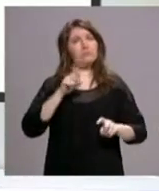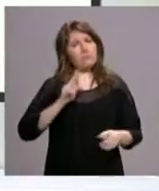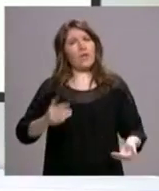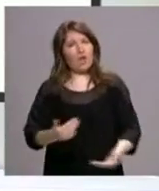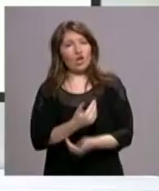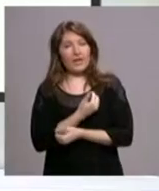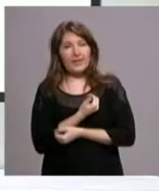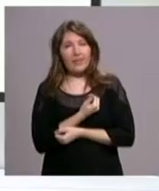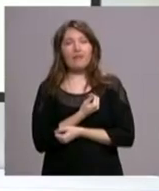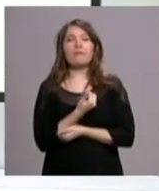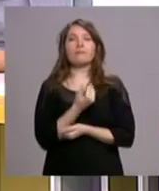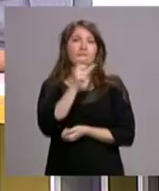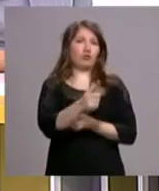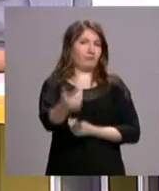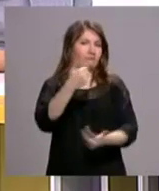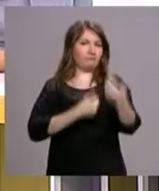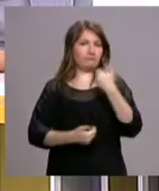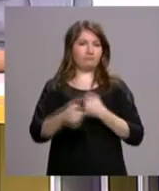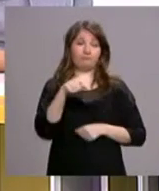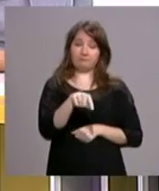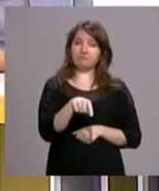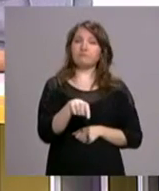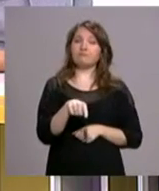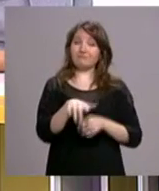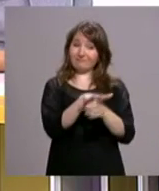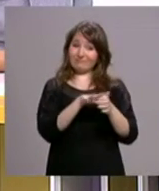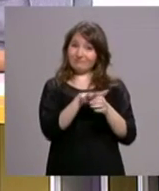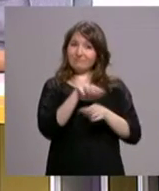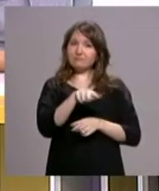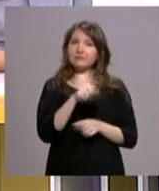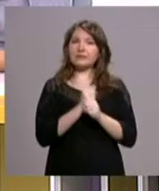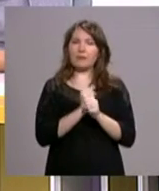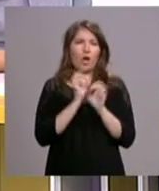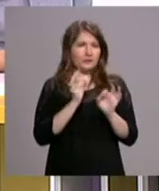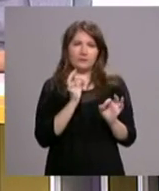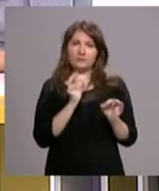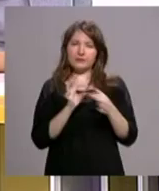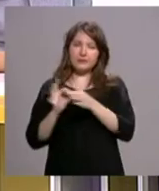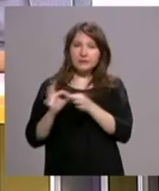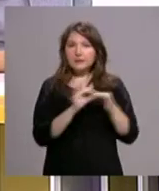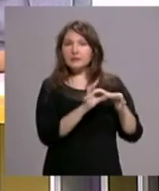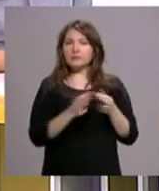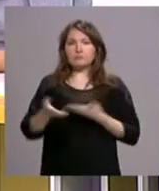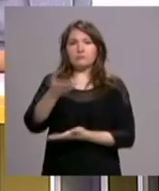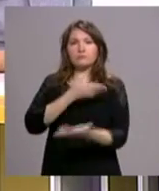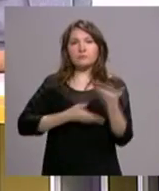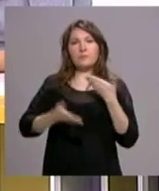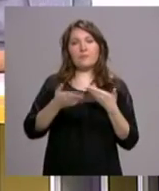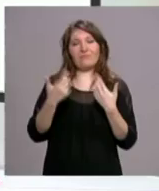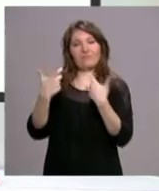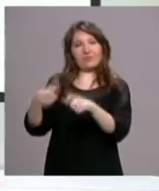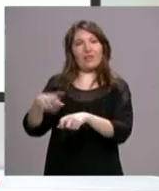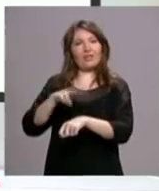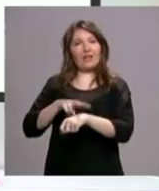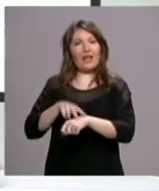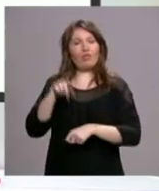acogida. Ese es un ámbito que además, el trabajo lo realizamos muy en coordinación y en colaboración con la delegación